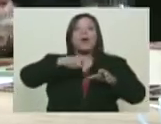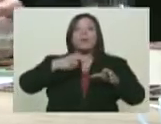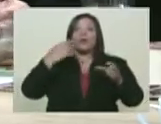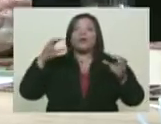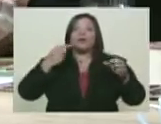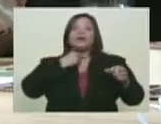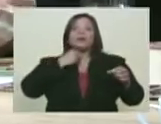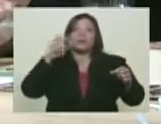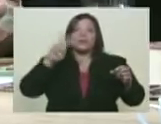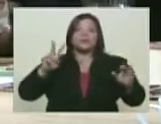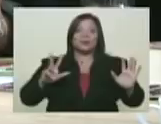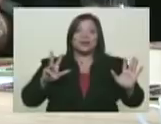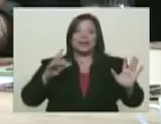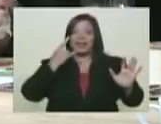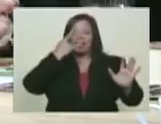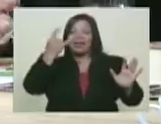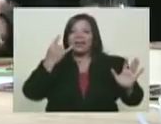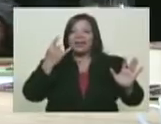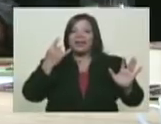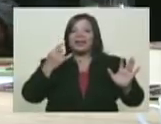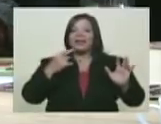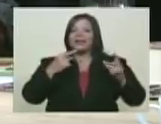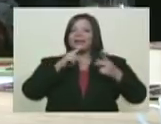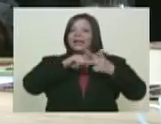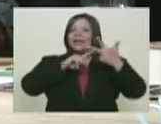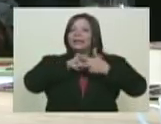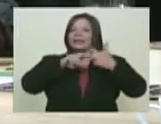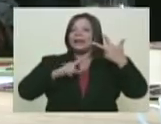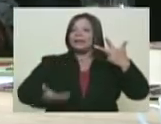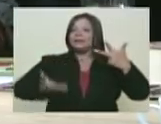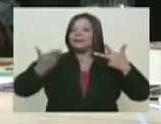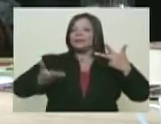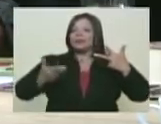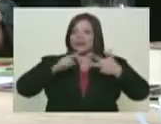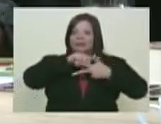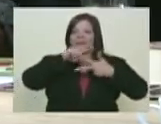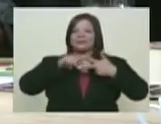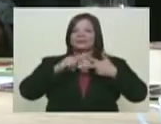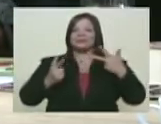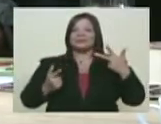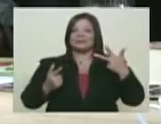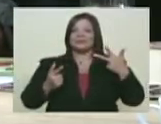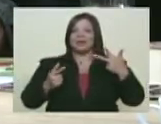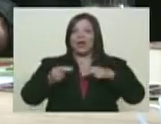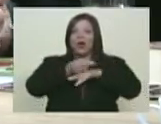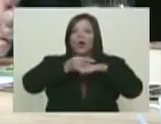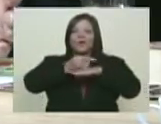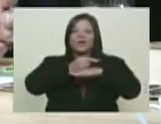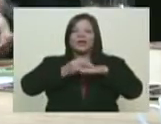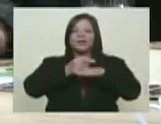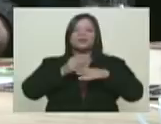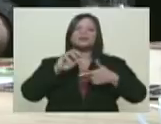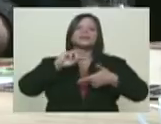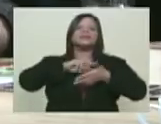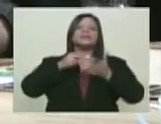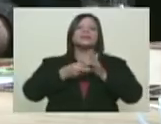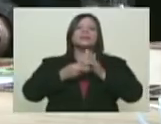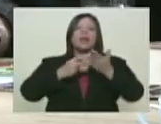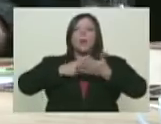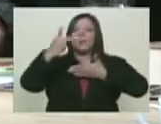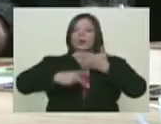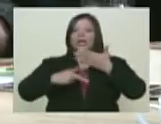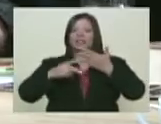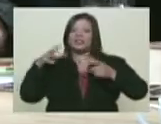aterra. Un cambio que altere las tres claves que hoy sostienen al gobierno mexicano, que es el proyecto